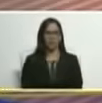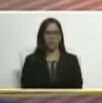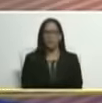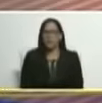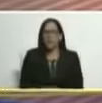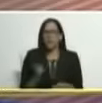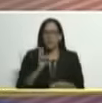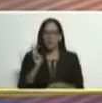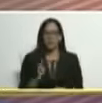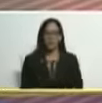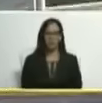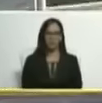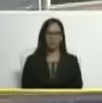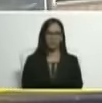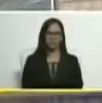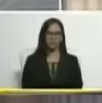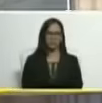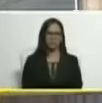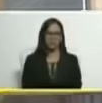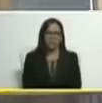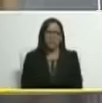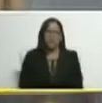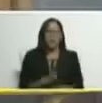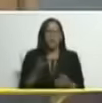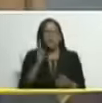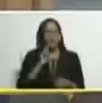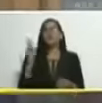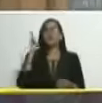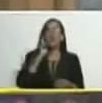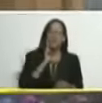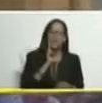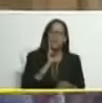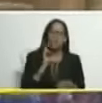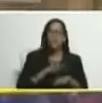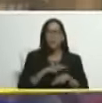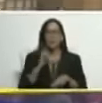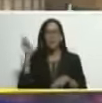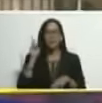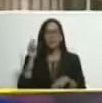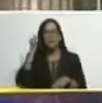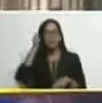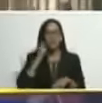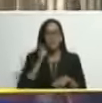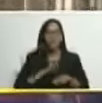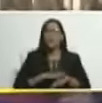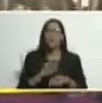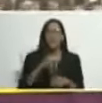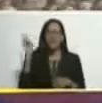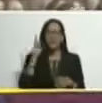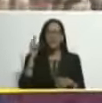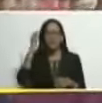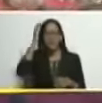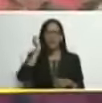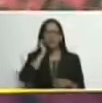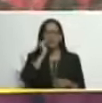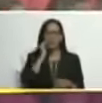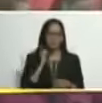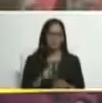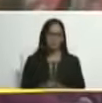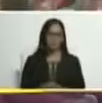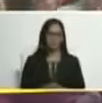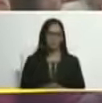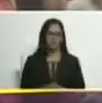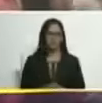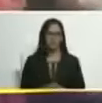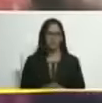Venezuela? ¿Por qué Venezuela Bolívar? ¿Por qué Venezuela Sucre? ¿Por qué Venezuela Francisco de Miranda y Urdaneta?